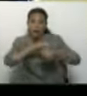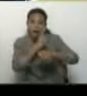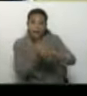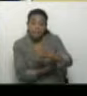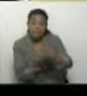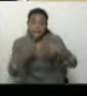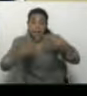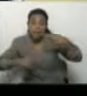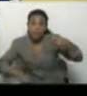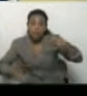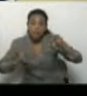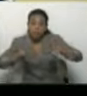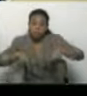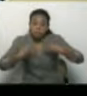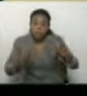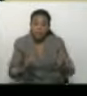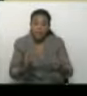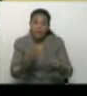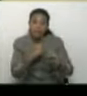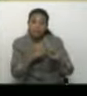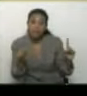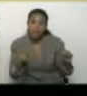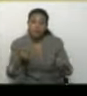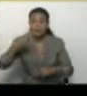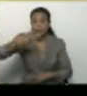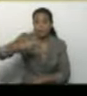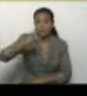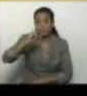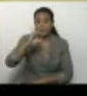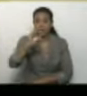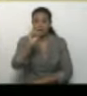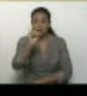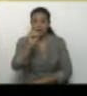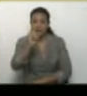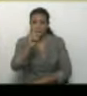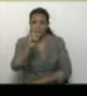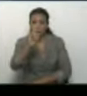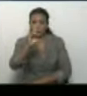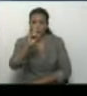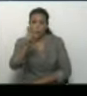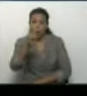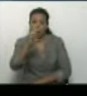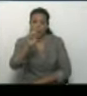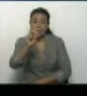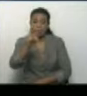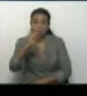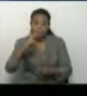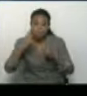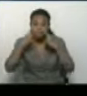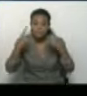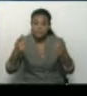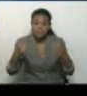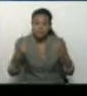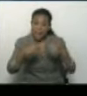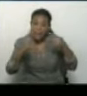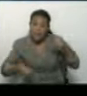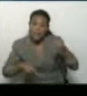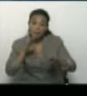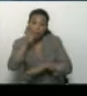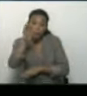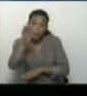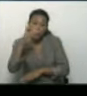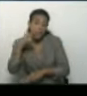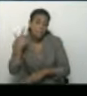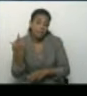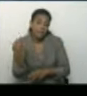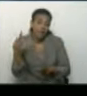alternativas. Y precisamente la energía del hidrógeno es una de las energías que más perspectivas tiene hacia adelante. Aquí está la ministra